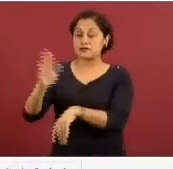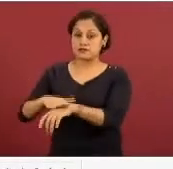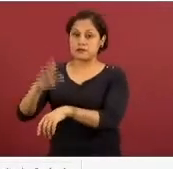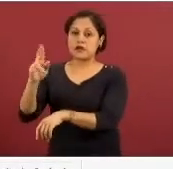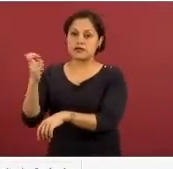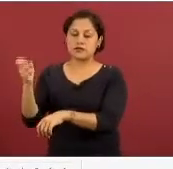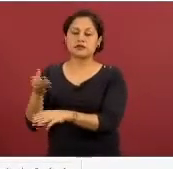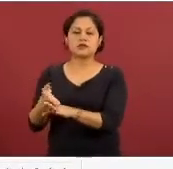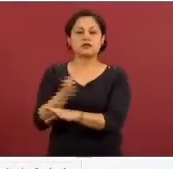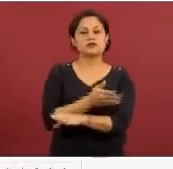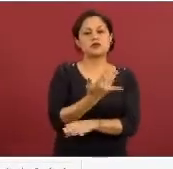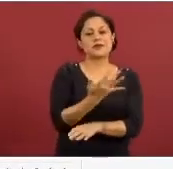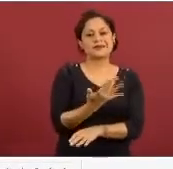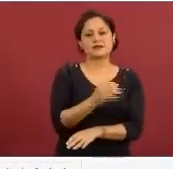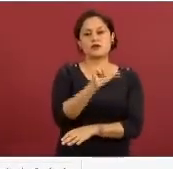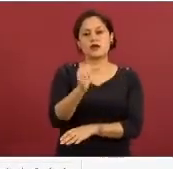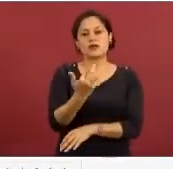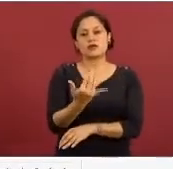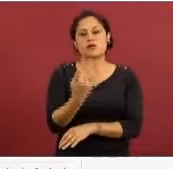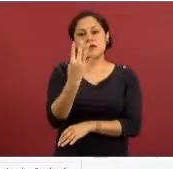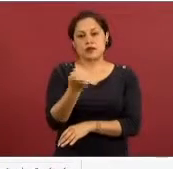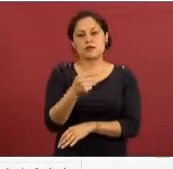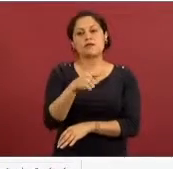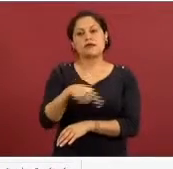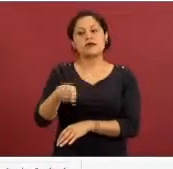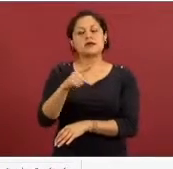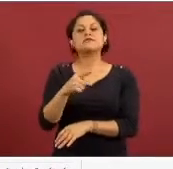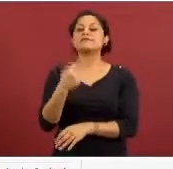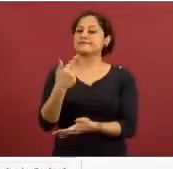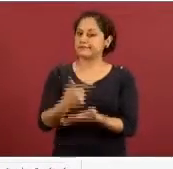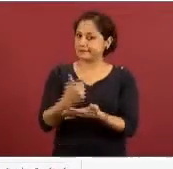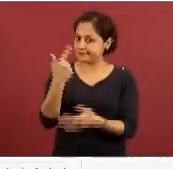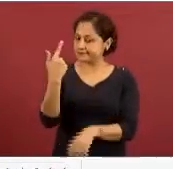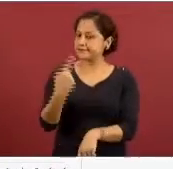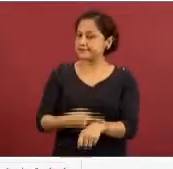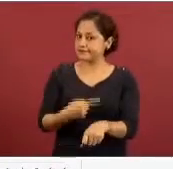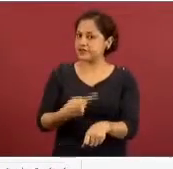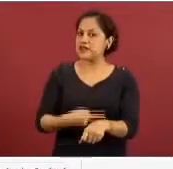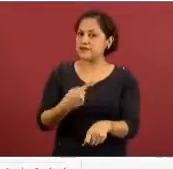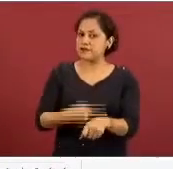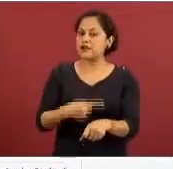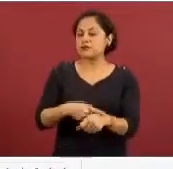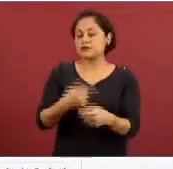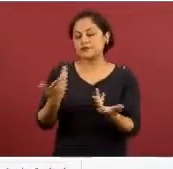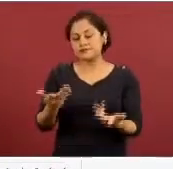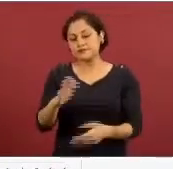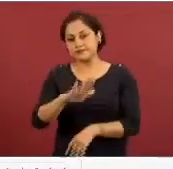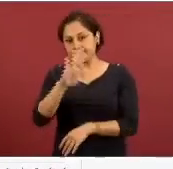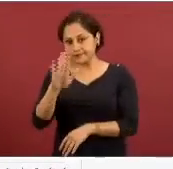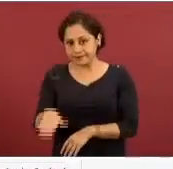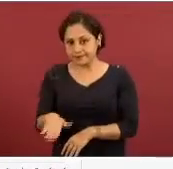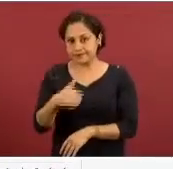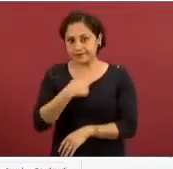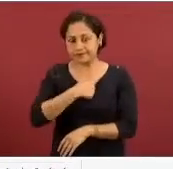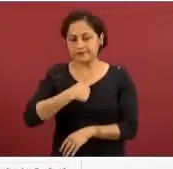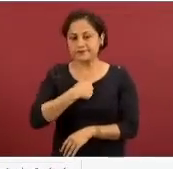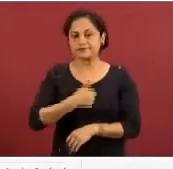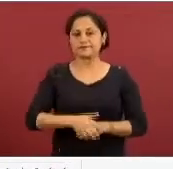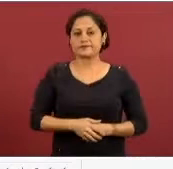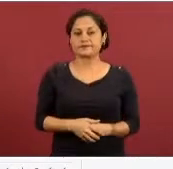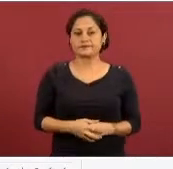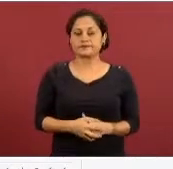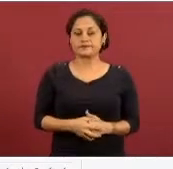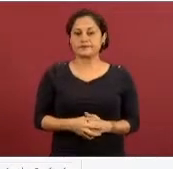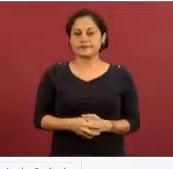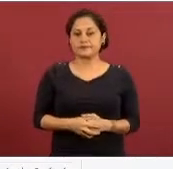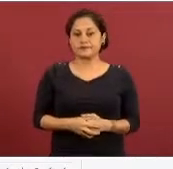son los que se encuentran en este momento con una mayor afectación y lamentablemente pues han fallecido.